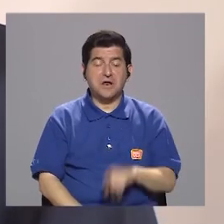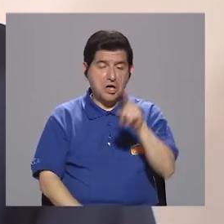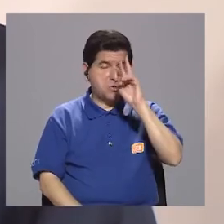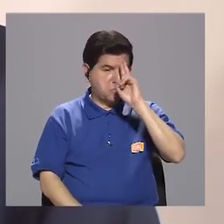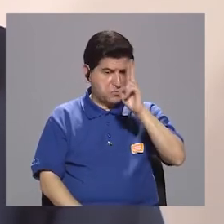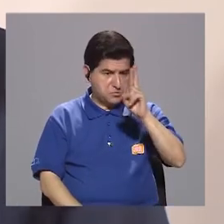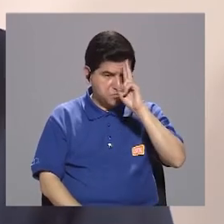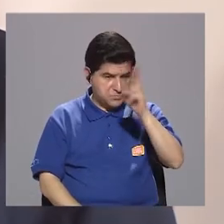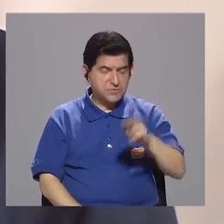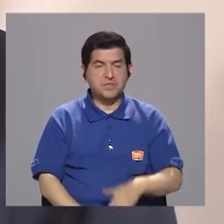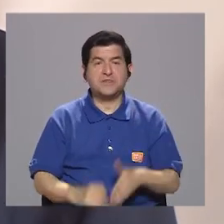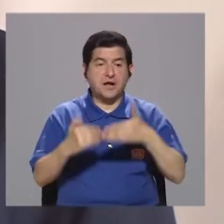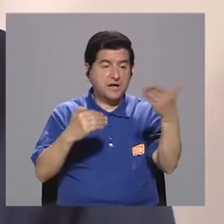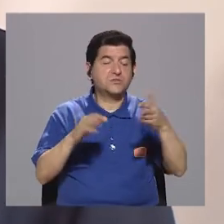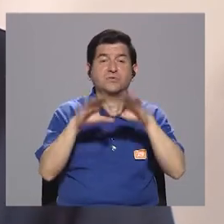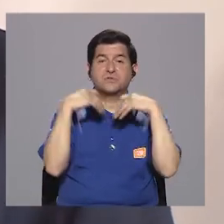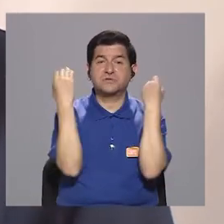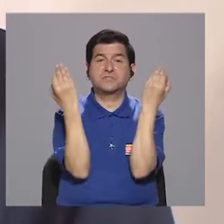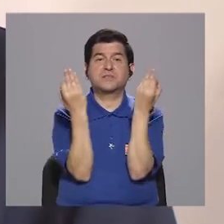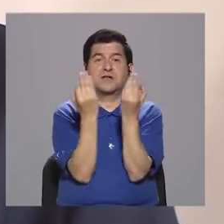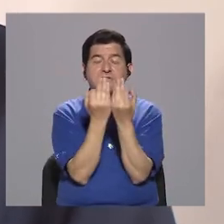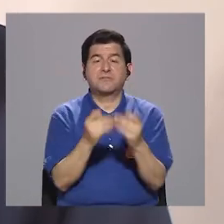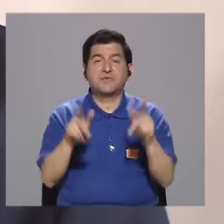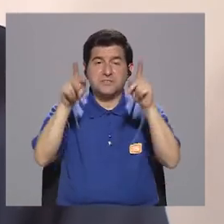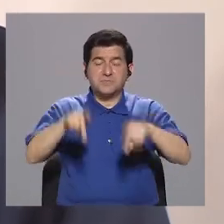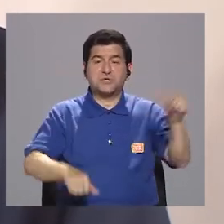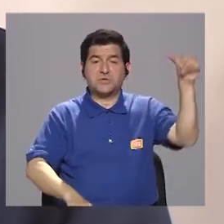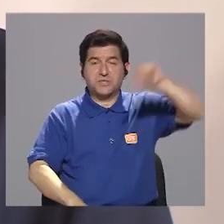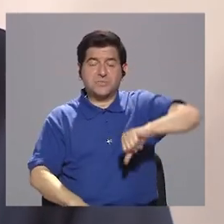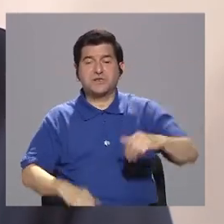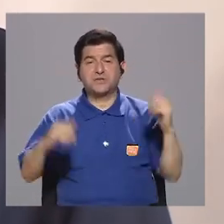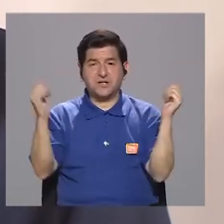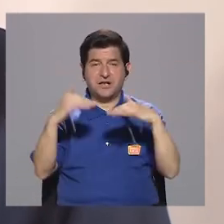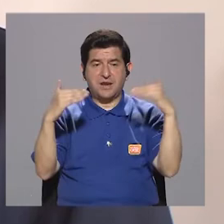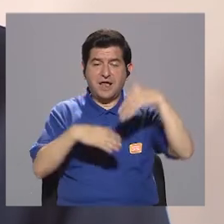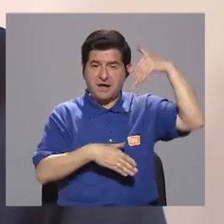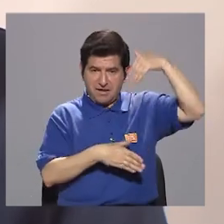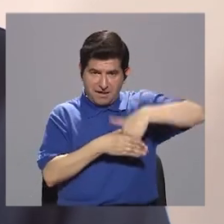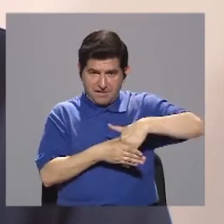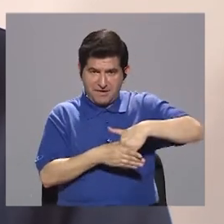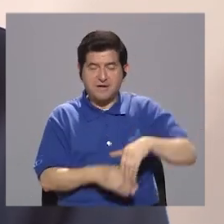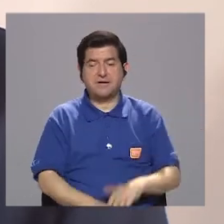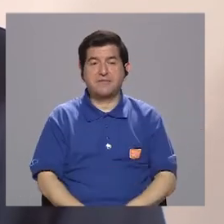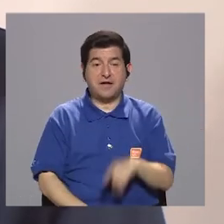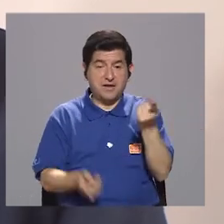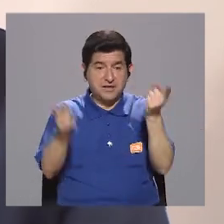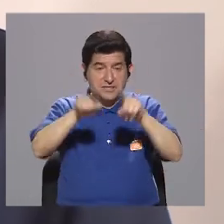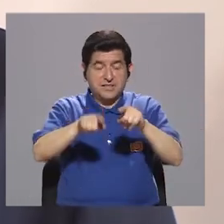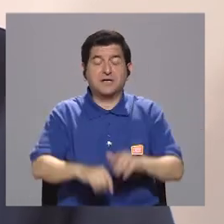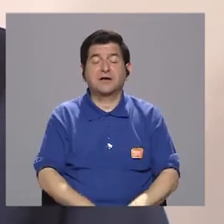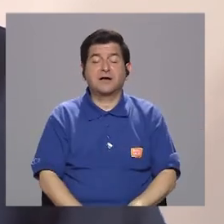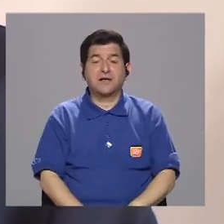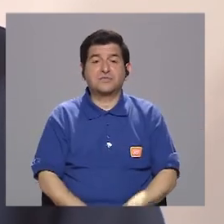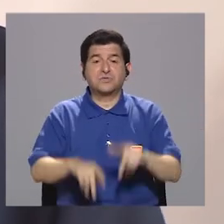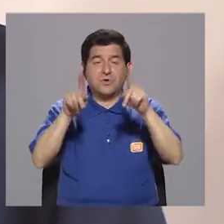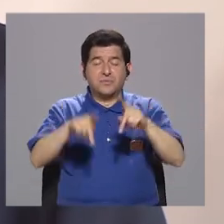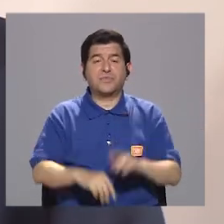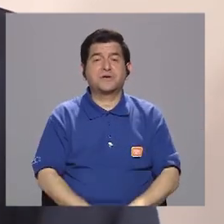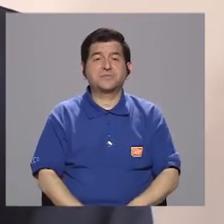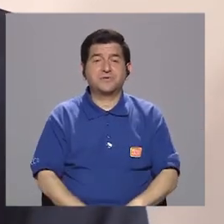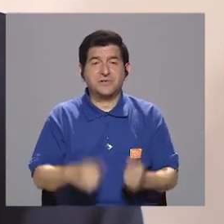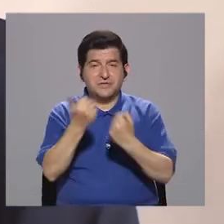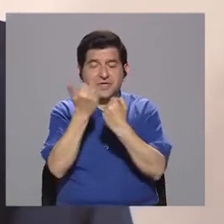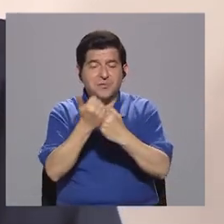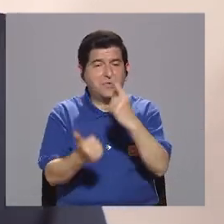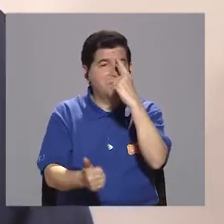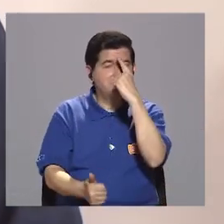iban a respetar los bienes de las familias de los que habían perdido la guerra civil, es decir, los calderonistas y los comunistas, y hicieron